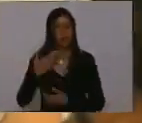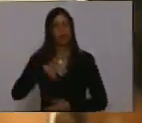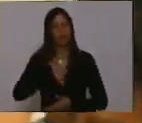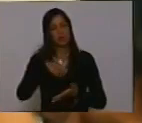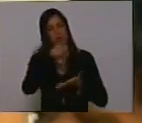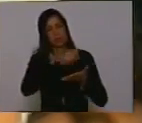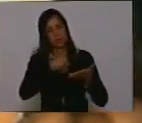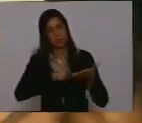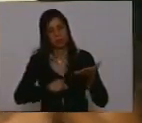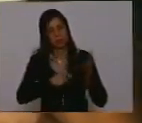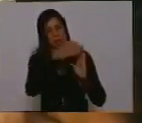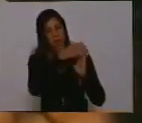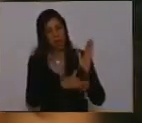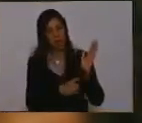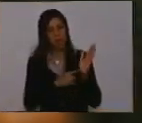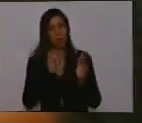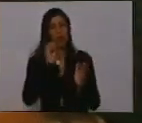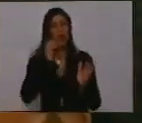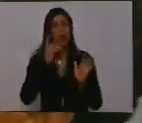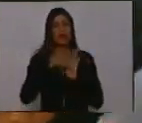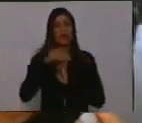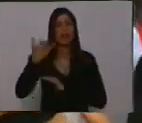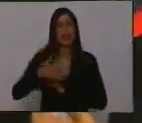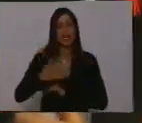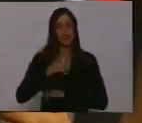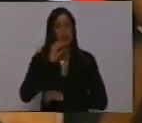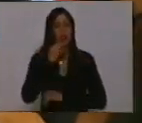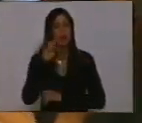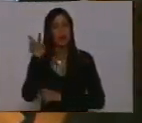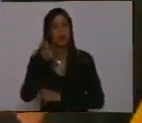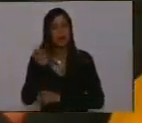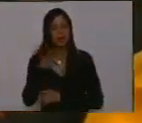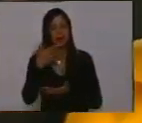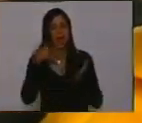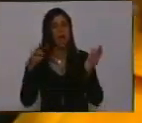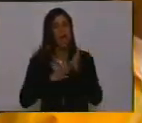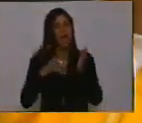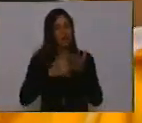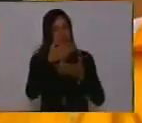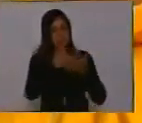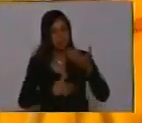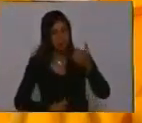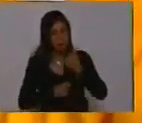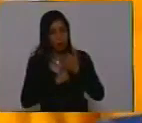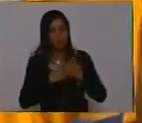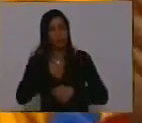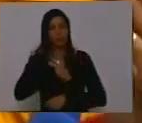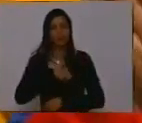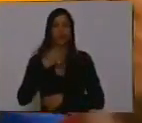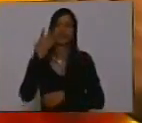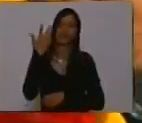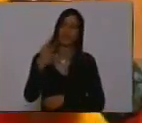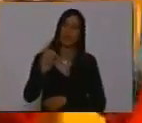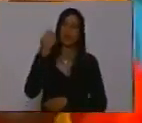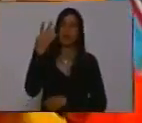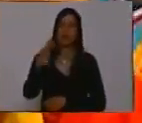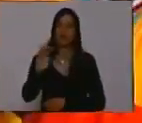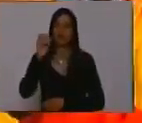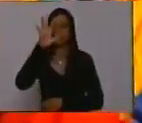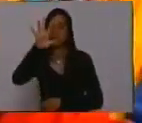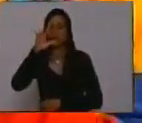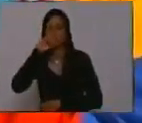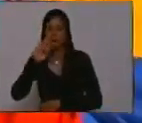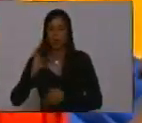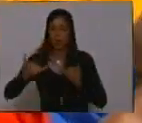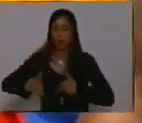la juventud que garantice los derechos de la juventud venezolana y nos dé garantías del país que en 30, 40, 50 años dejaremos a nuestros